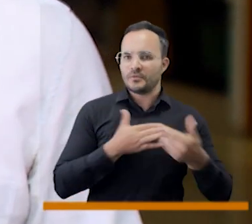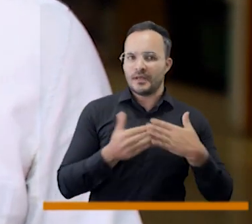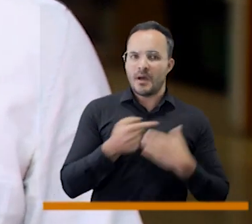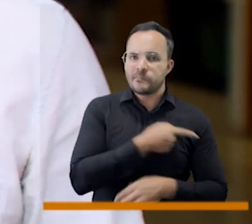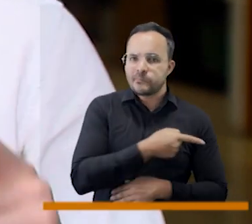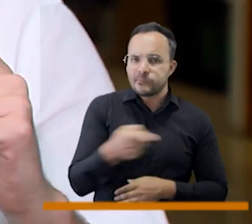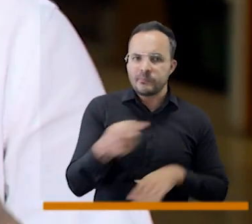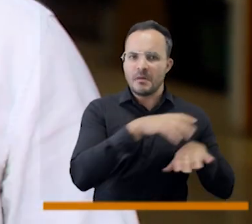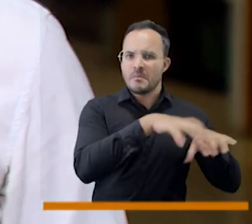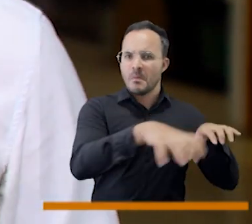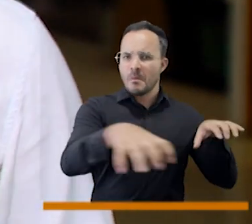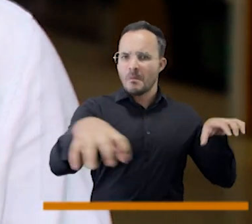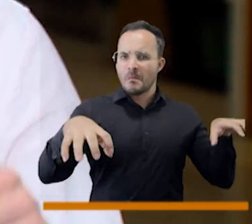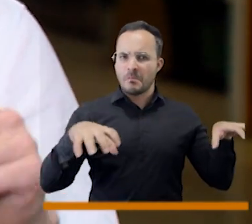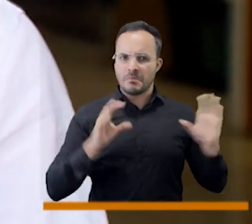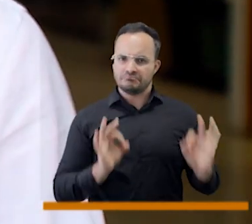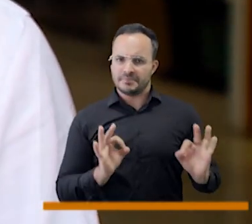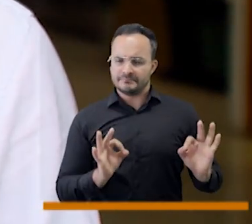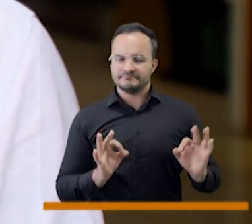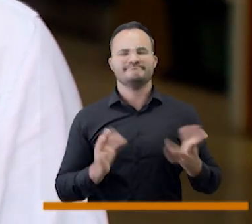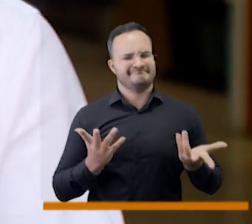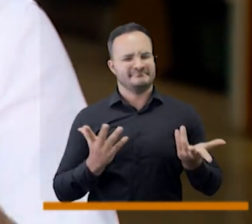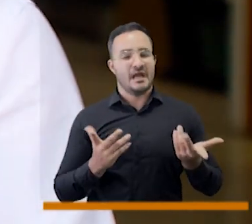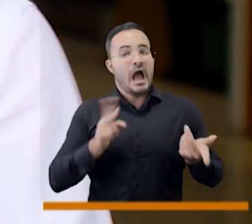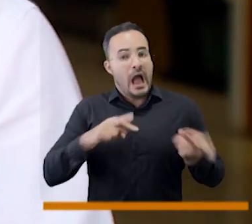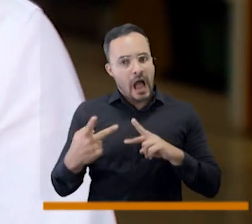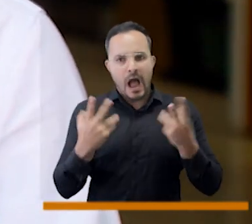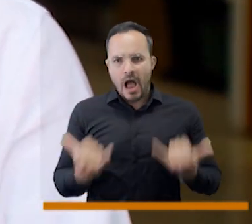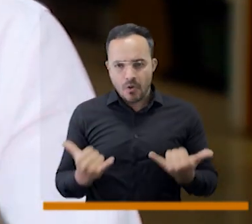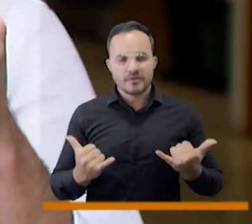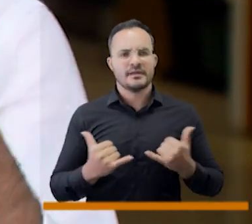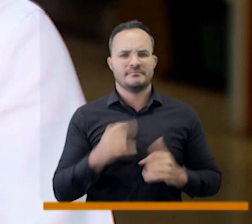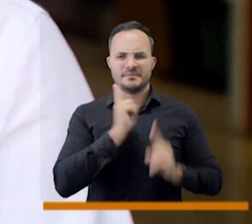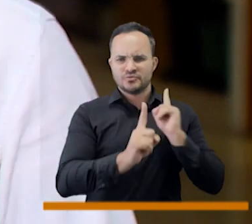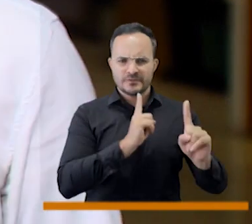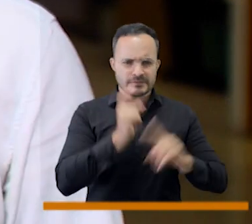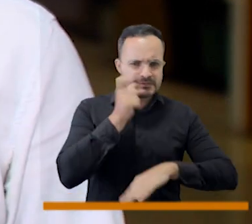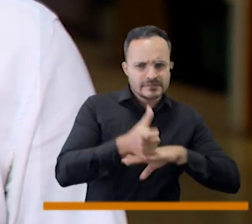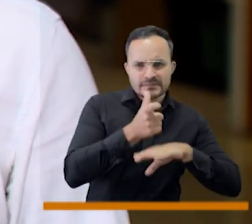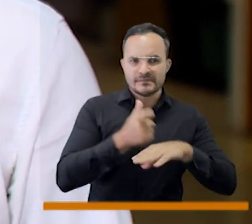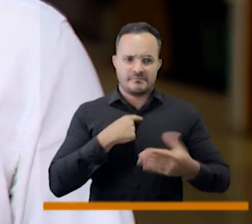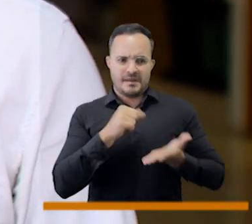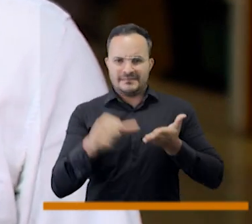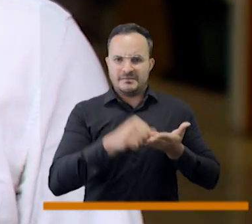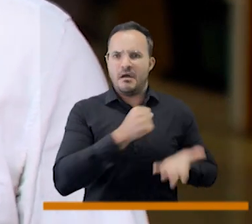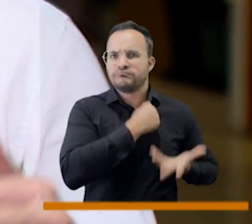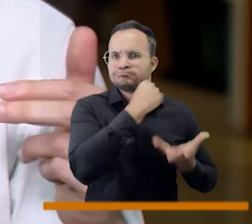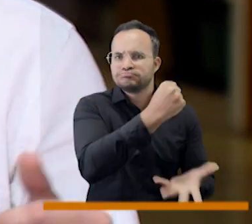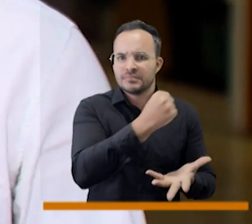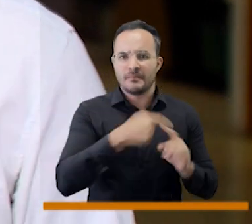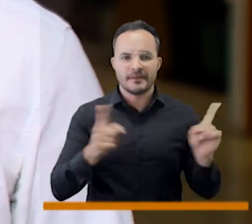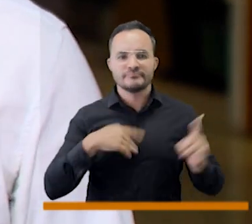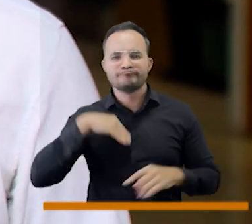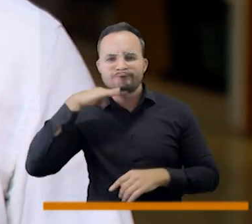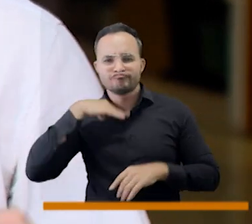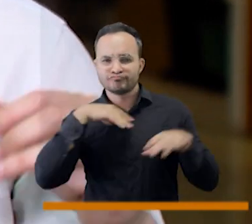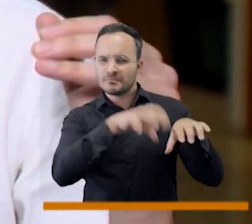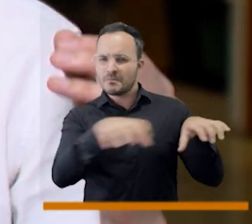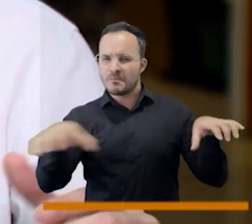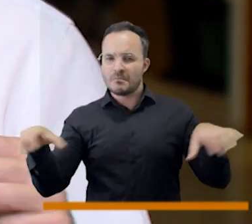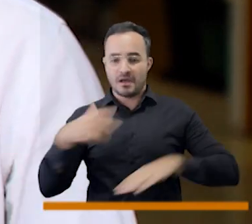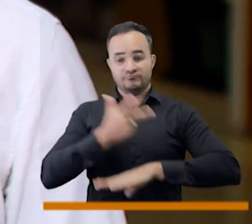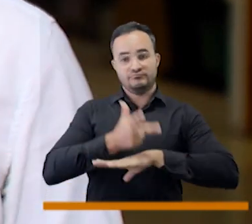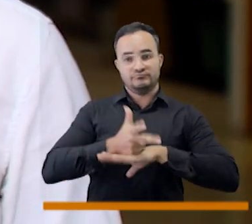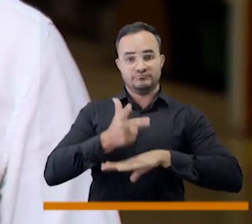más bicicletas y teníamos menos personal. Es decir, esta vez tenemos más personal, tenemos más plata para el sistema Encicla, pero tenemos menos estaciones